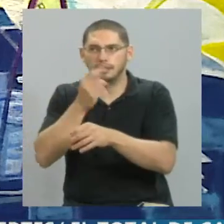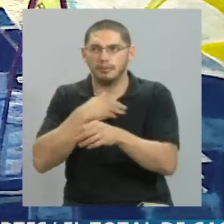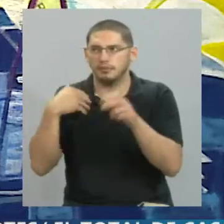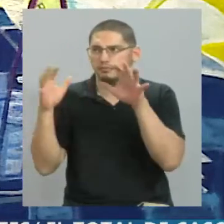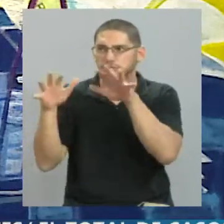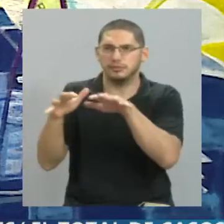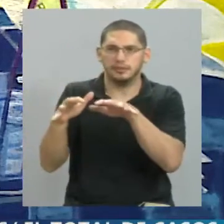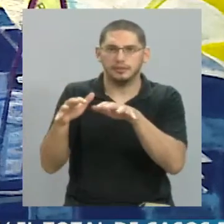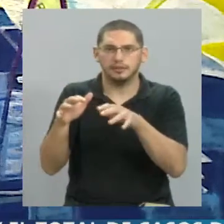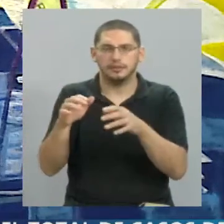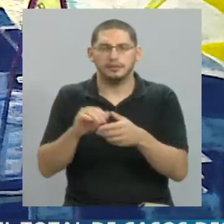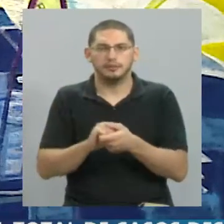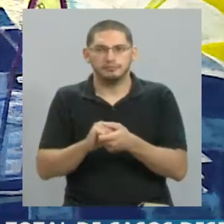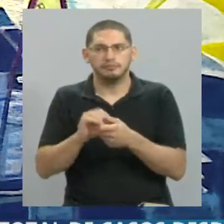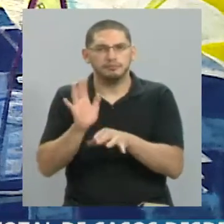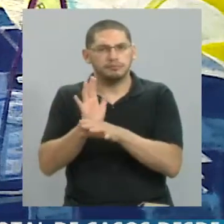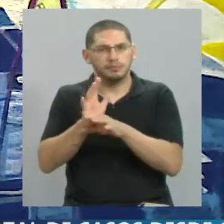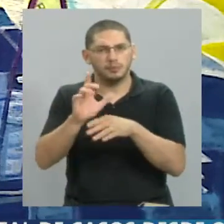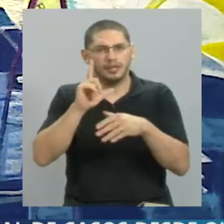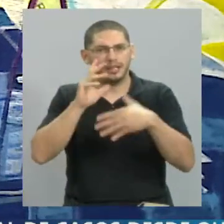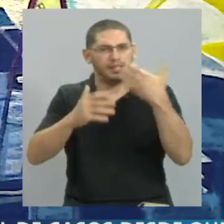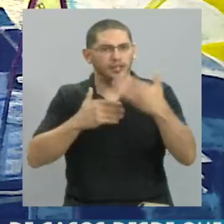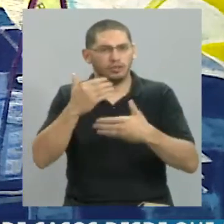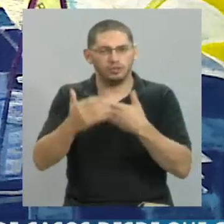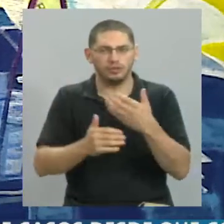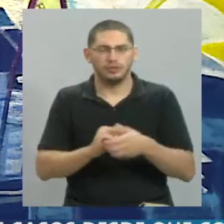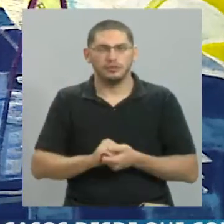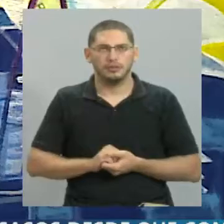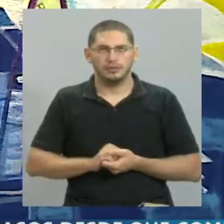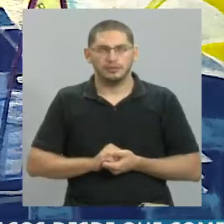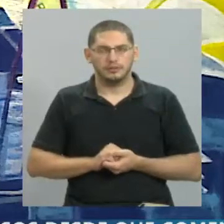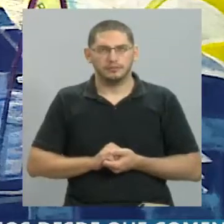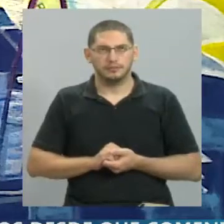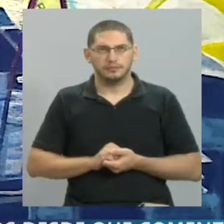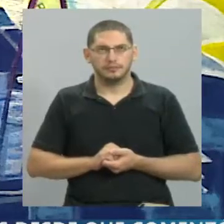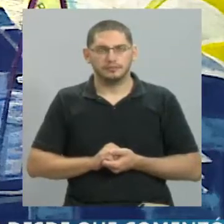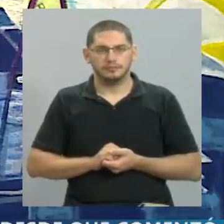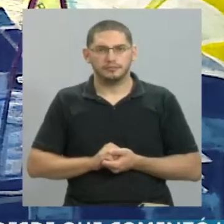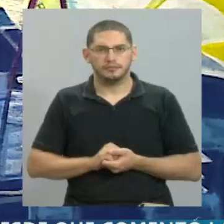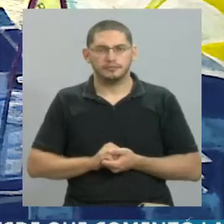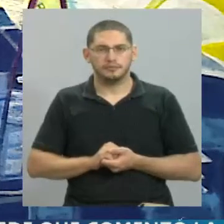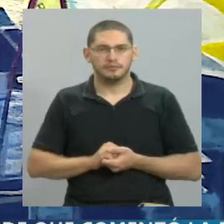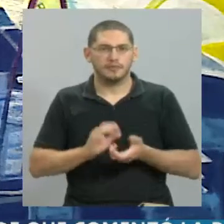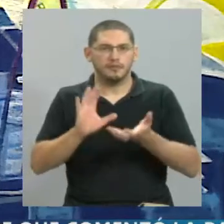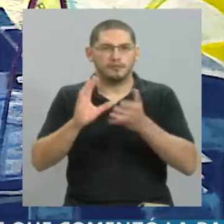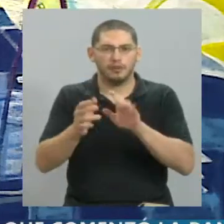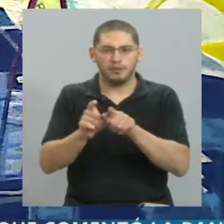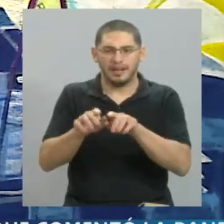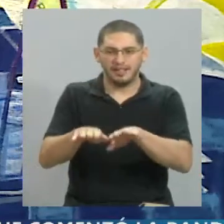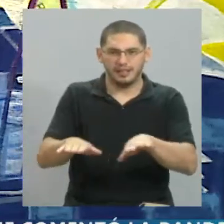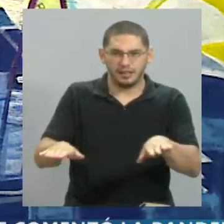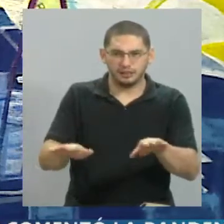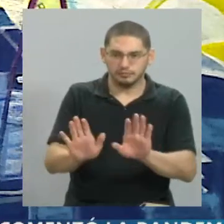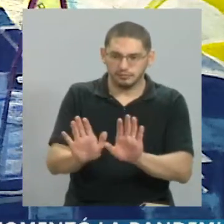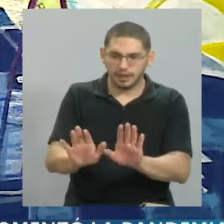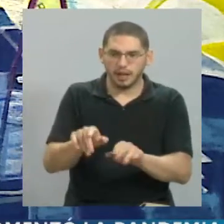todo un lío, al mismo tiempo de también ponerle un parate al niño o a la niña para decir,